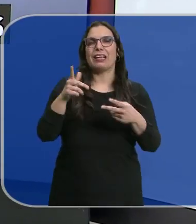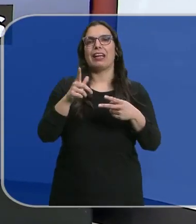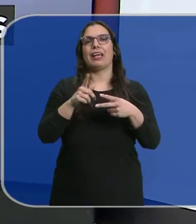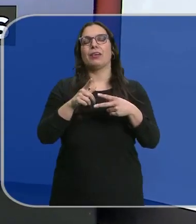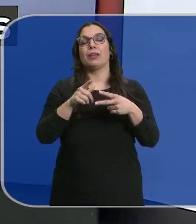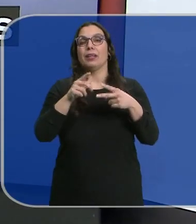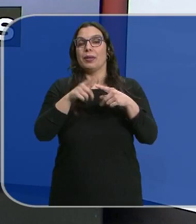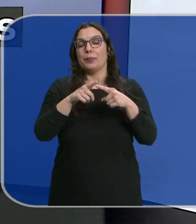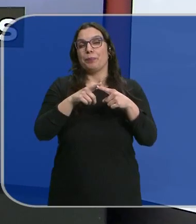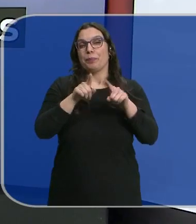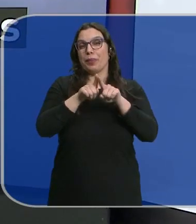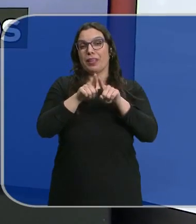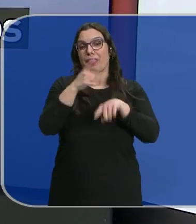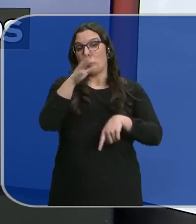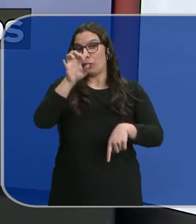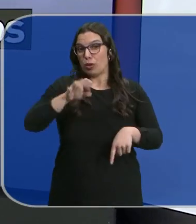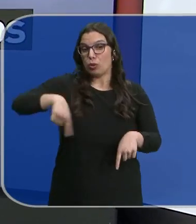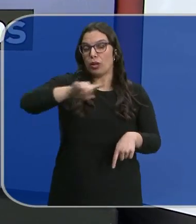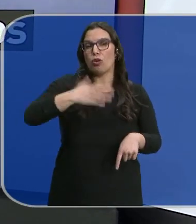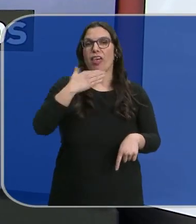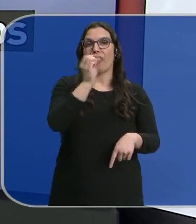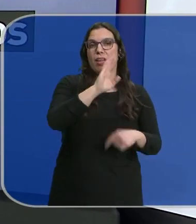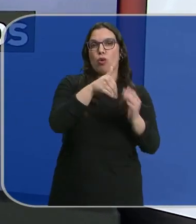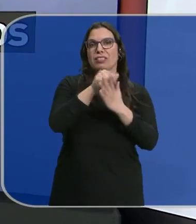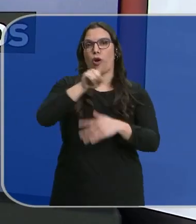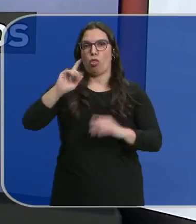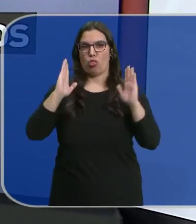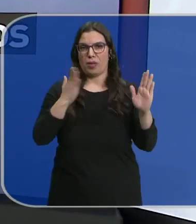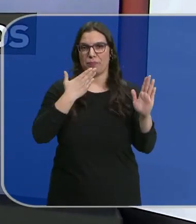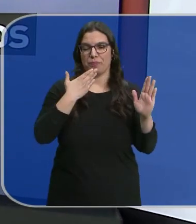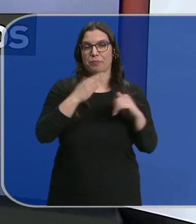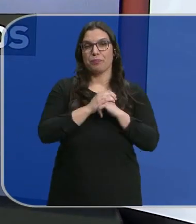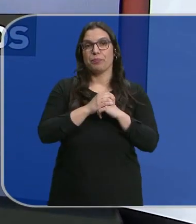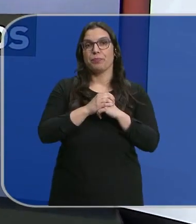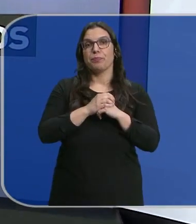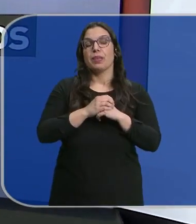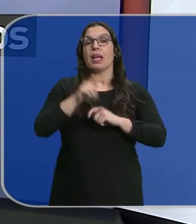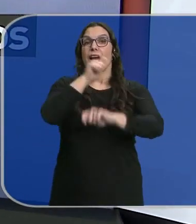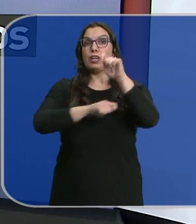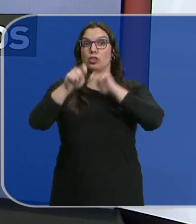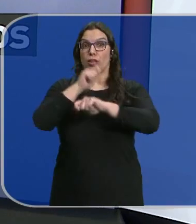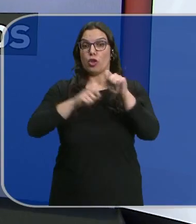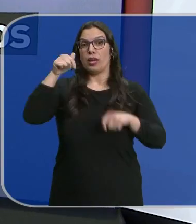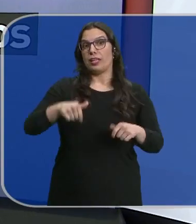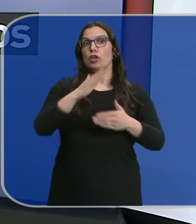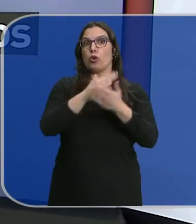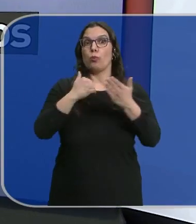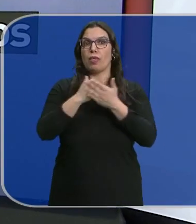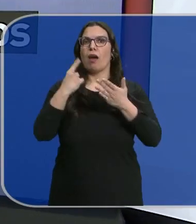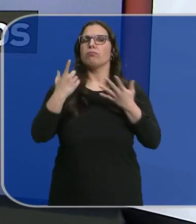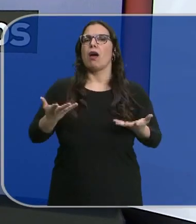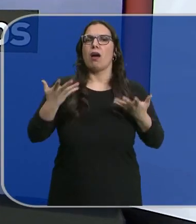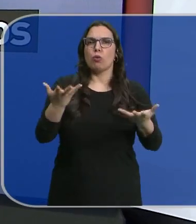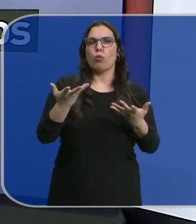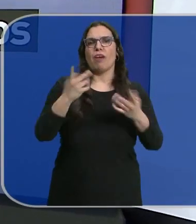y linfomas. Casi la mitad de esos niños tienen entre 0 y 11 años. Pifano es la asociación que en la comunidad ayuda a las familias de